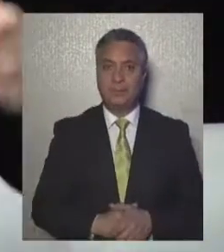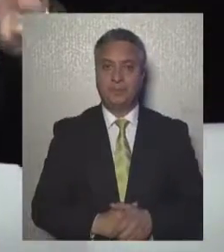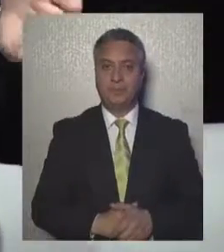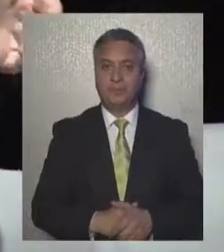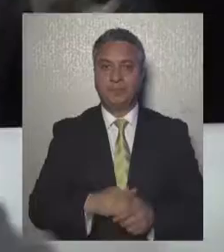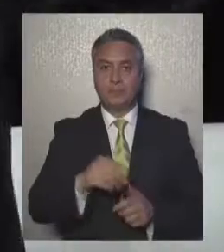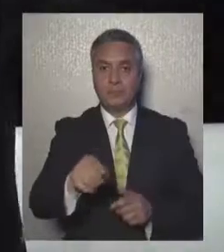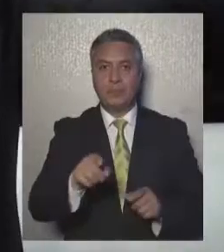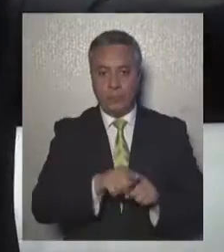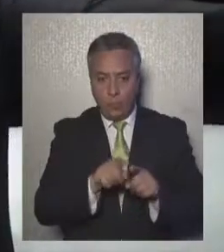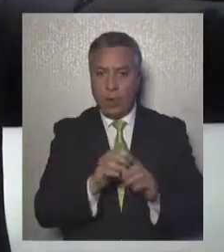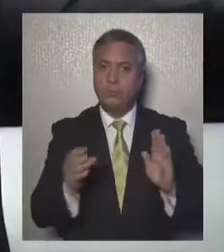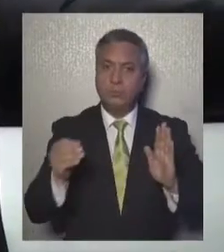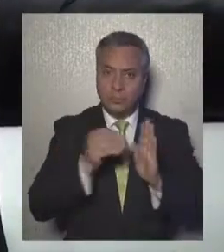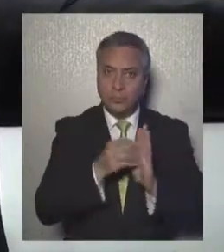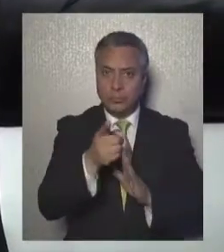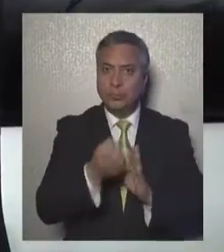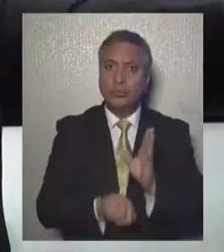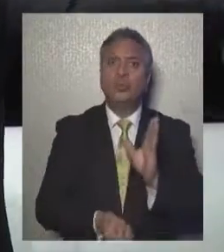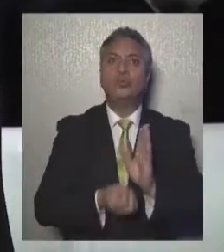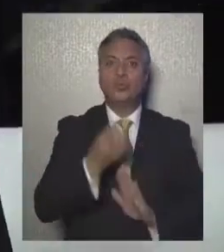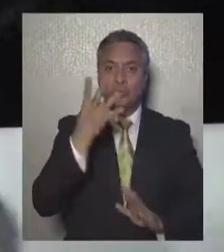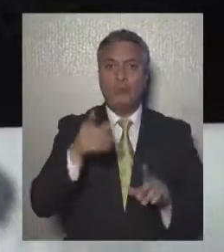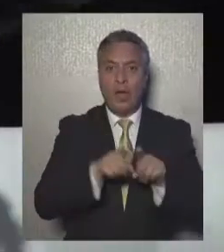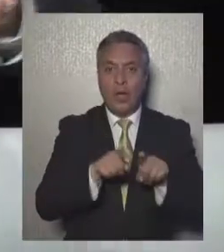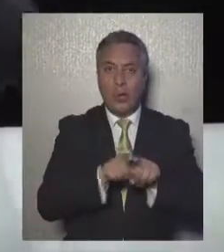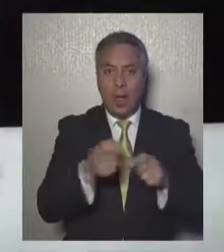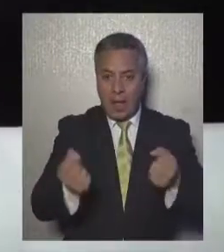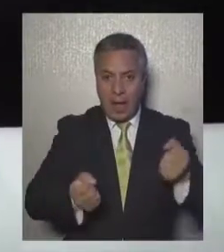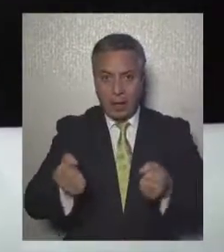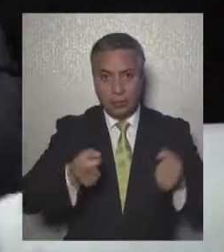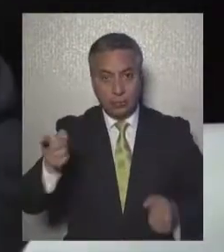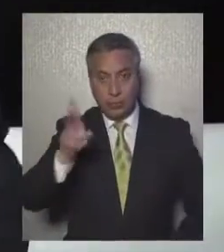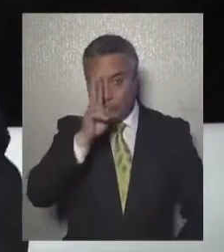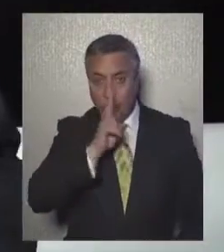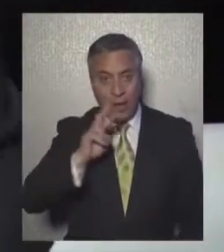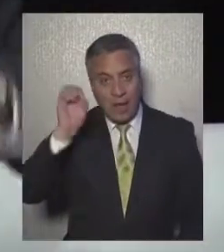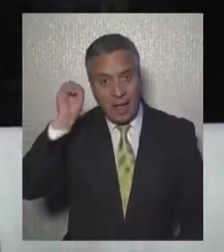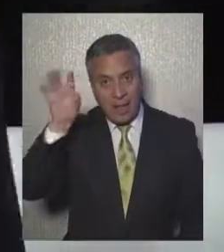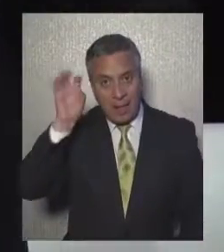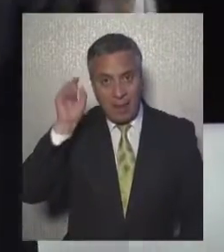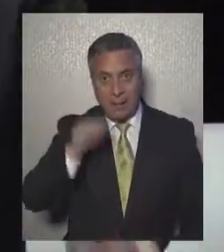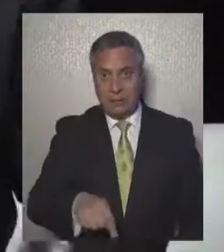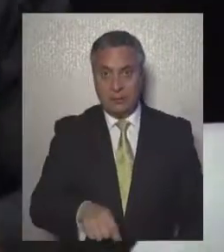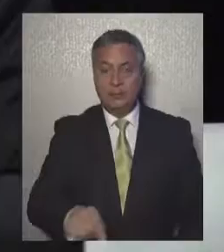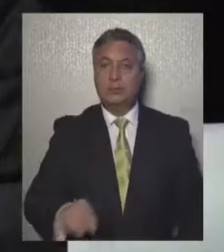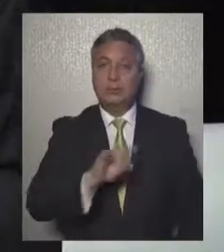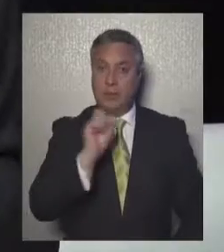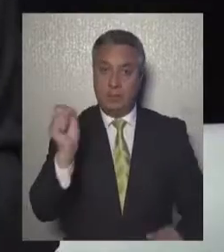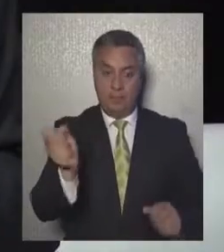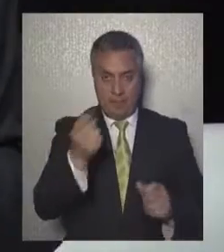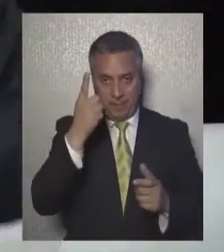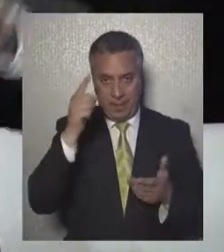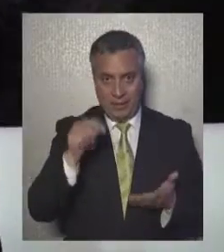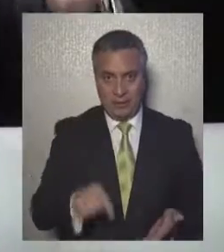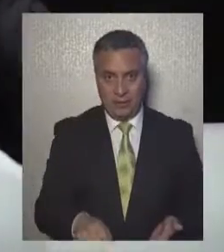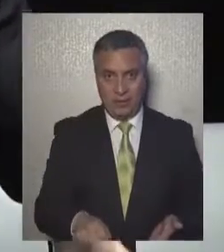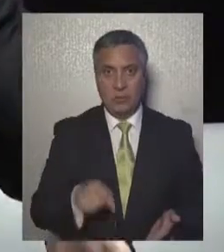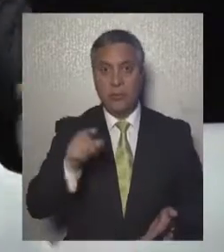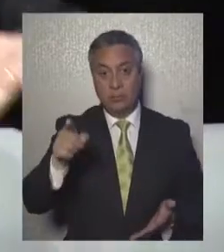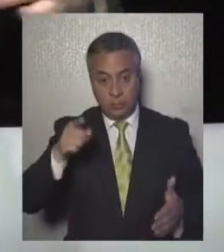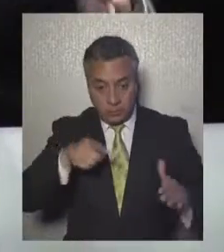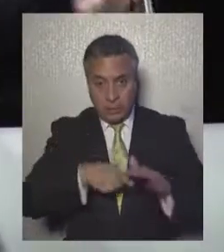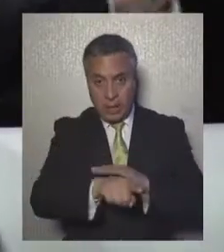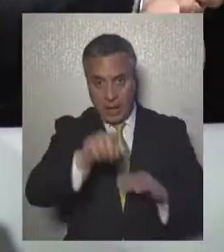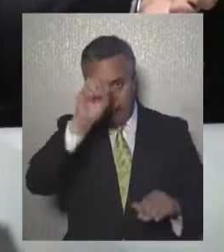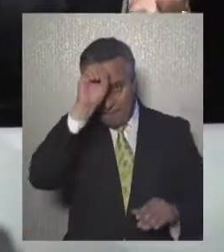y aplicarla, no en la industria automotriz como los alemanes, en los verticales donde Chile es grande. Primero minería, pero para entrar en